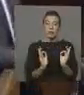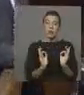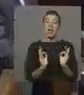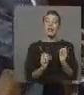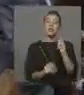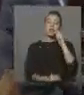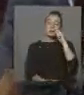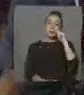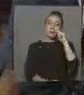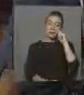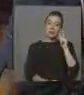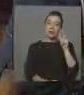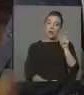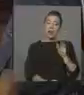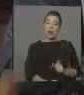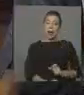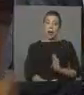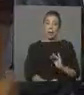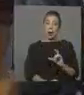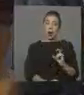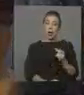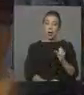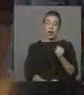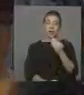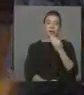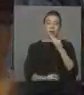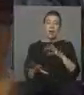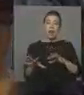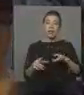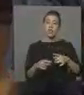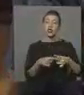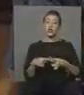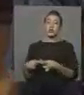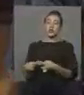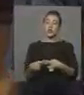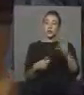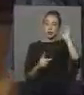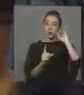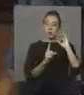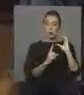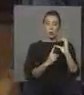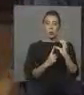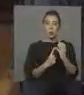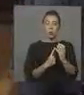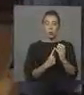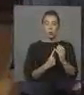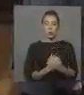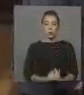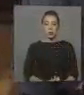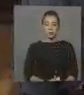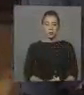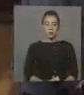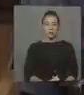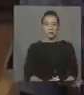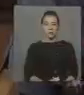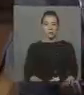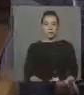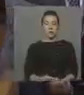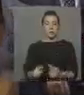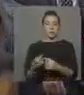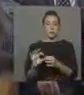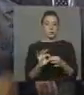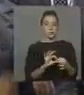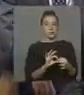no solo su condición biológica, sino también los aspectos sociales y culturales que la constituyen. Por